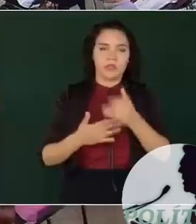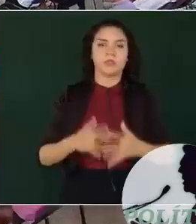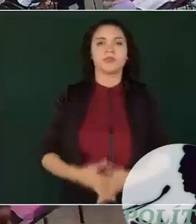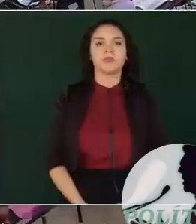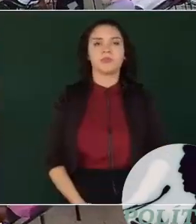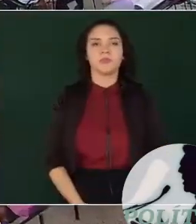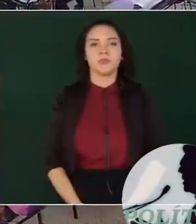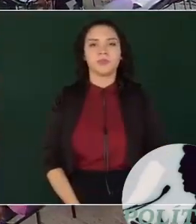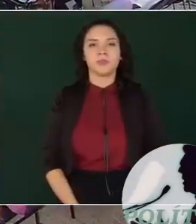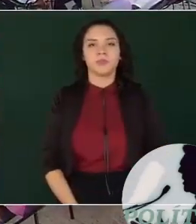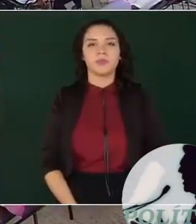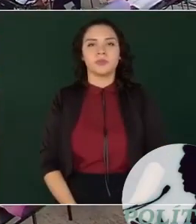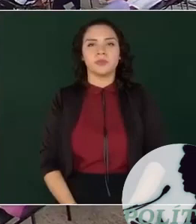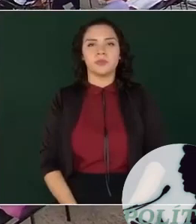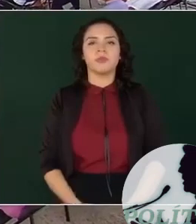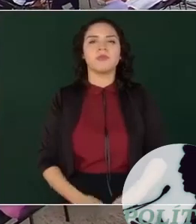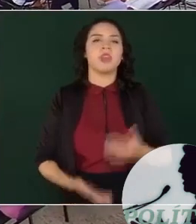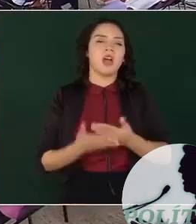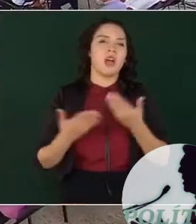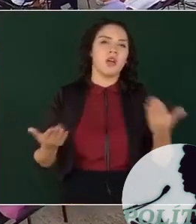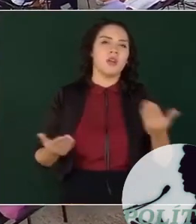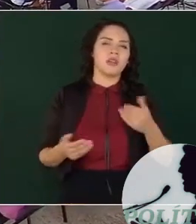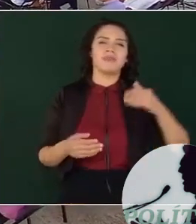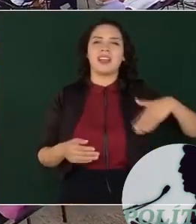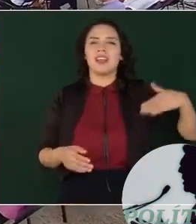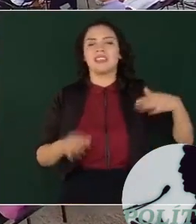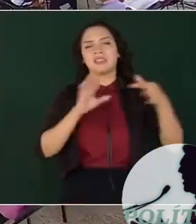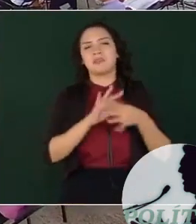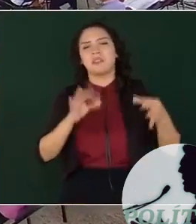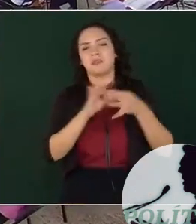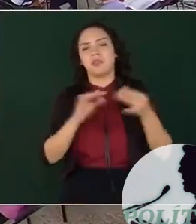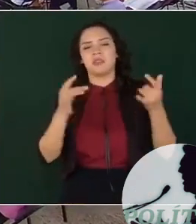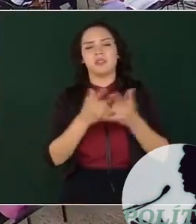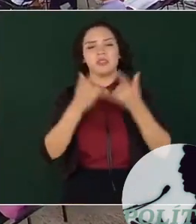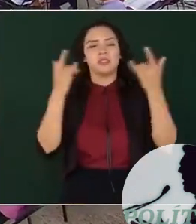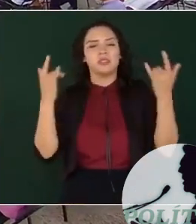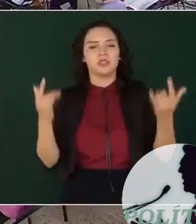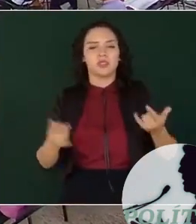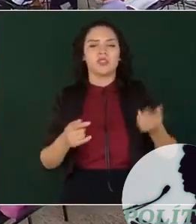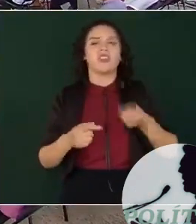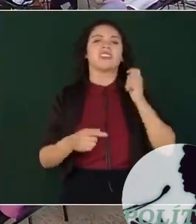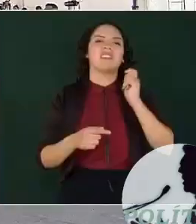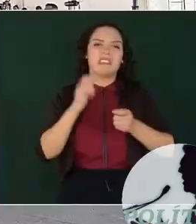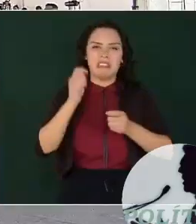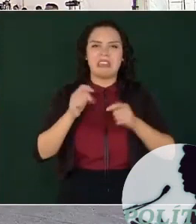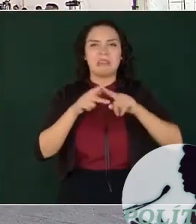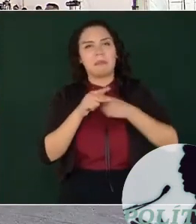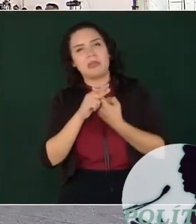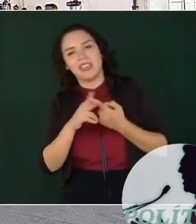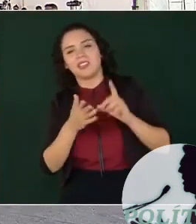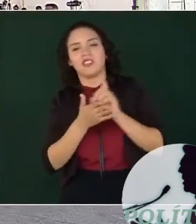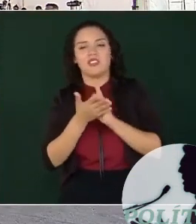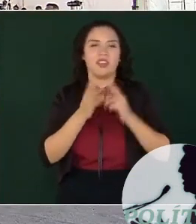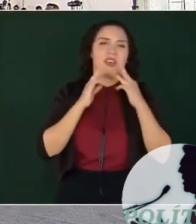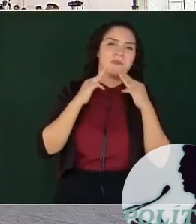propósito. Ya ahorita nos dio una cátedra de la historia y de quienes forjaron los cárteles de la droga.